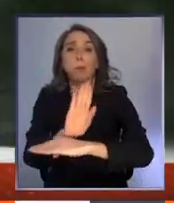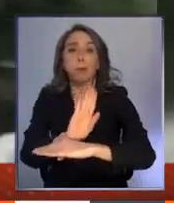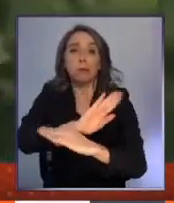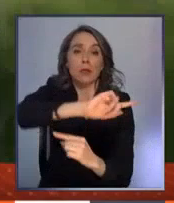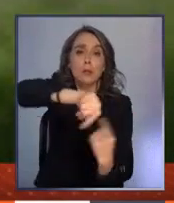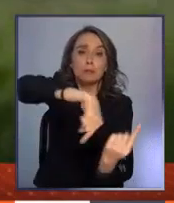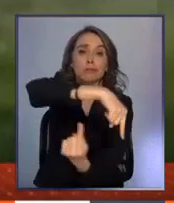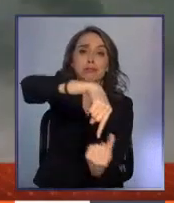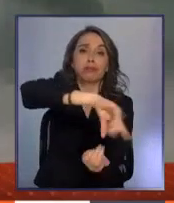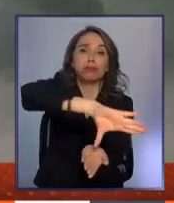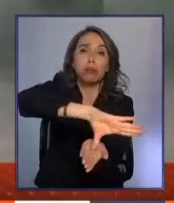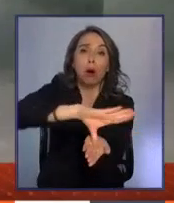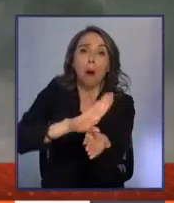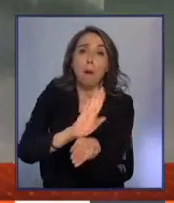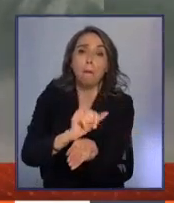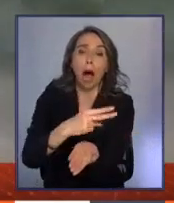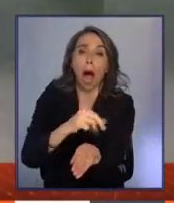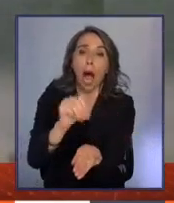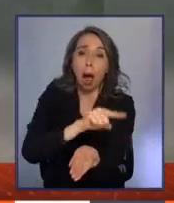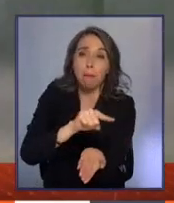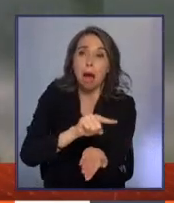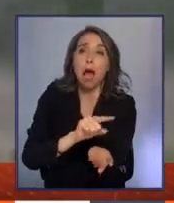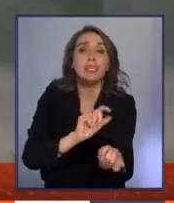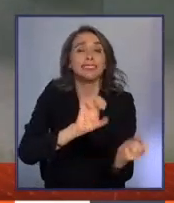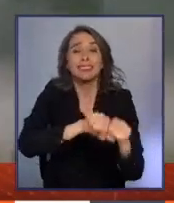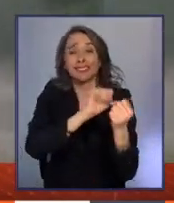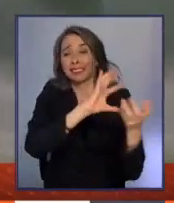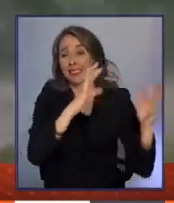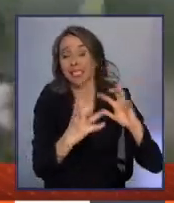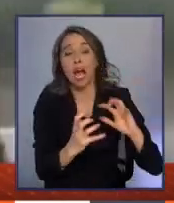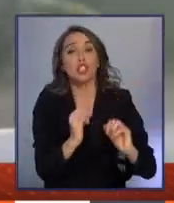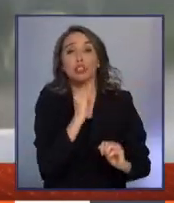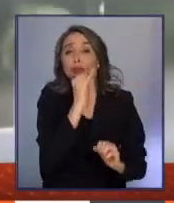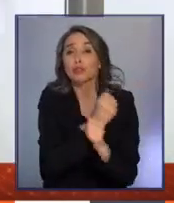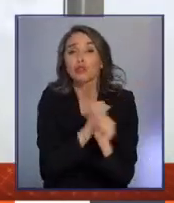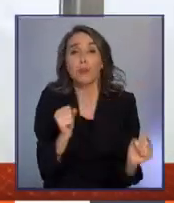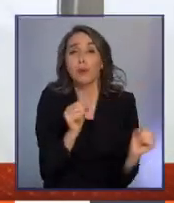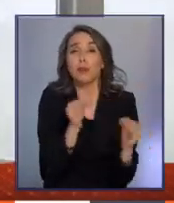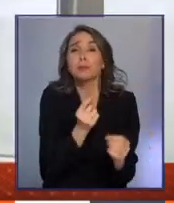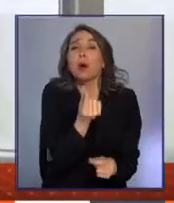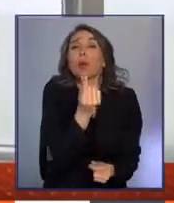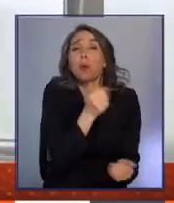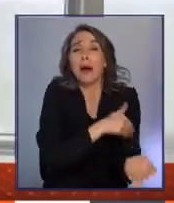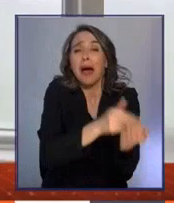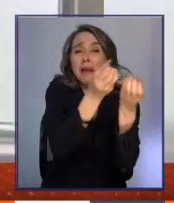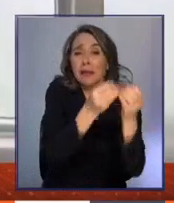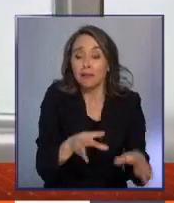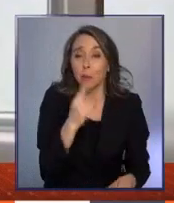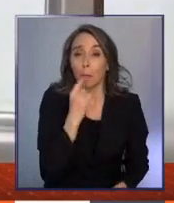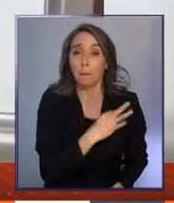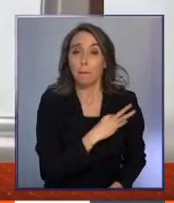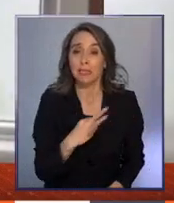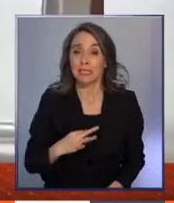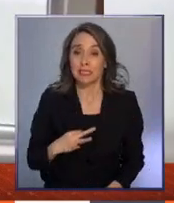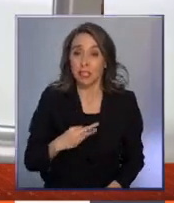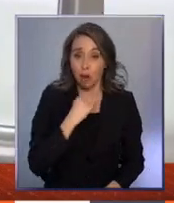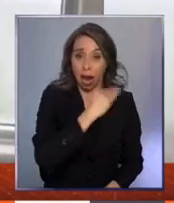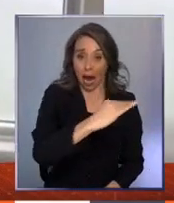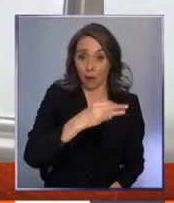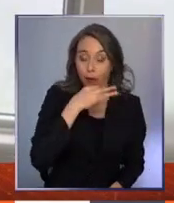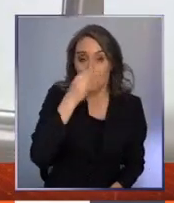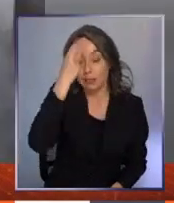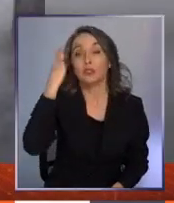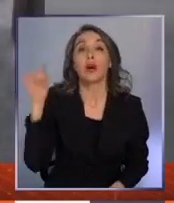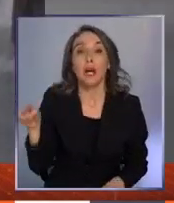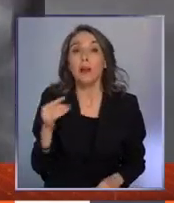Bahamas, donde ha causado daños aún incalculables, dijo el ministro de Agricultura, Michael Pintar, el que incluso no se salvó de